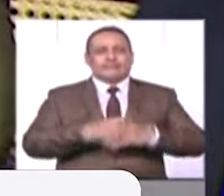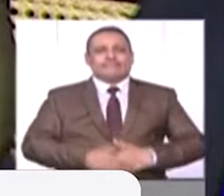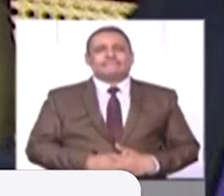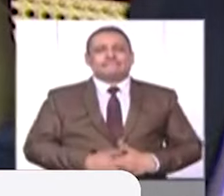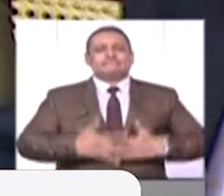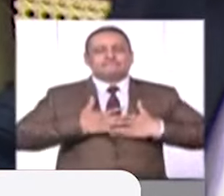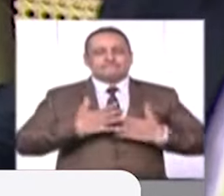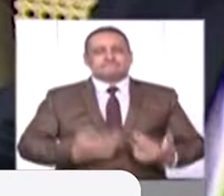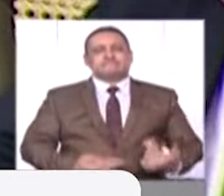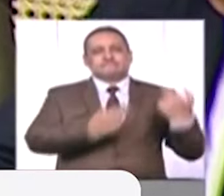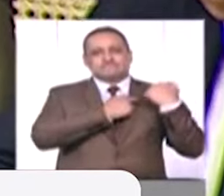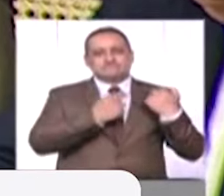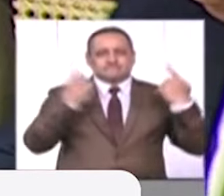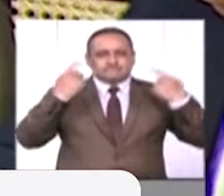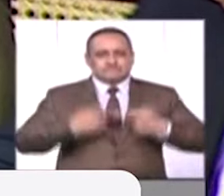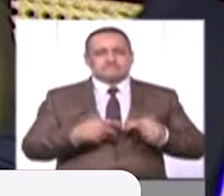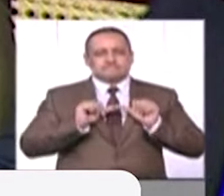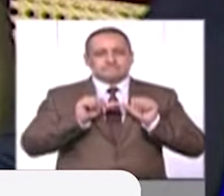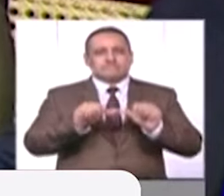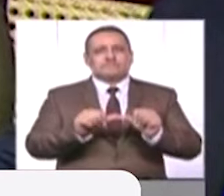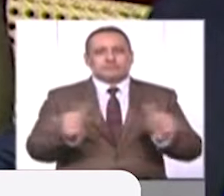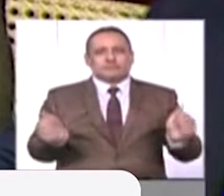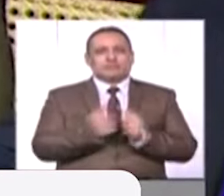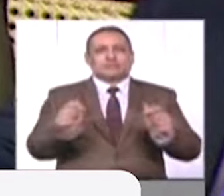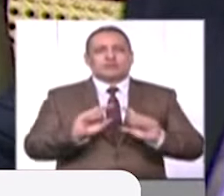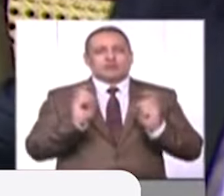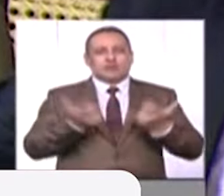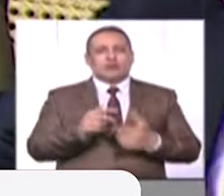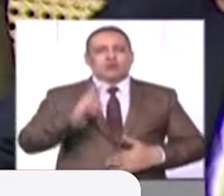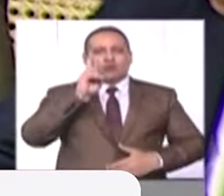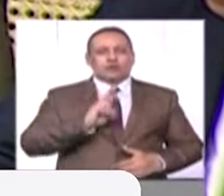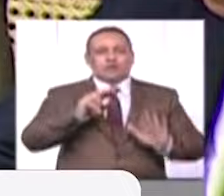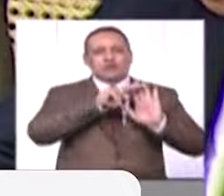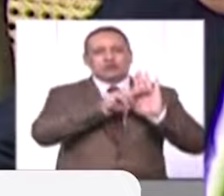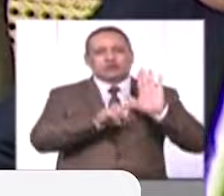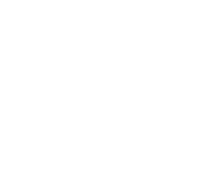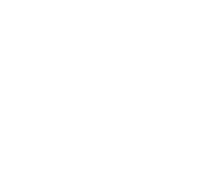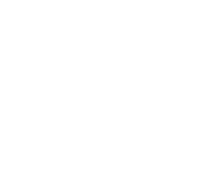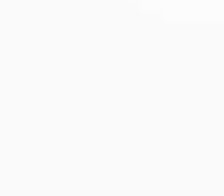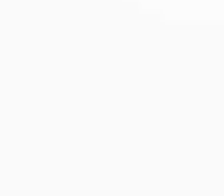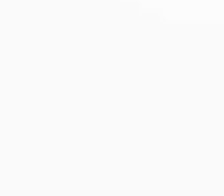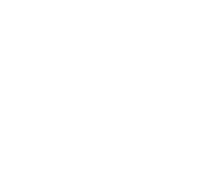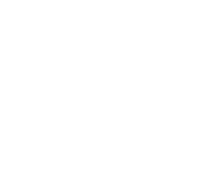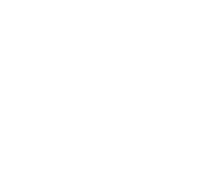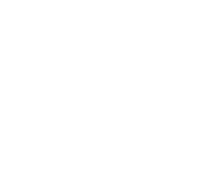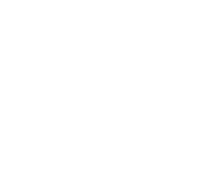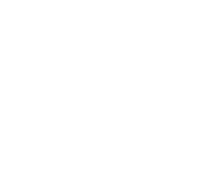Mi nombramiento y mi permanencia en la Junta no viola norma alguna, es legal.